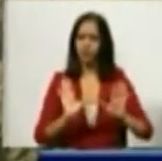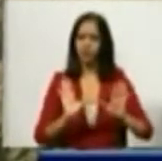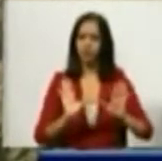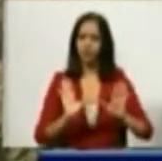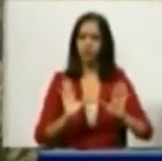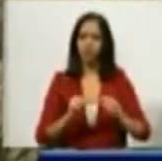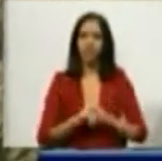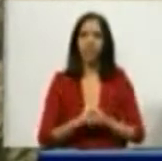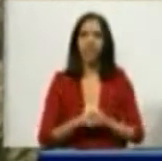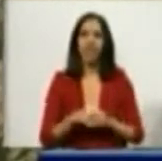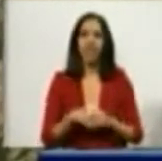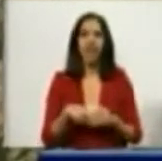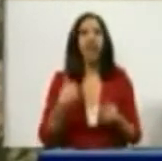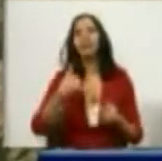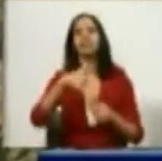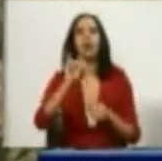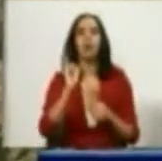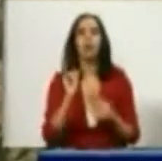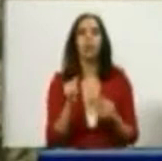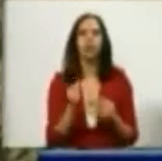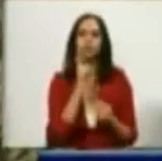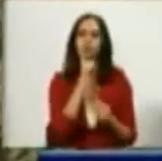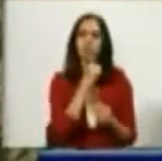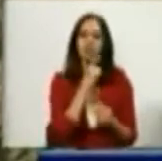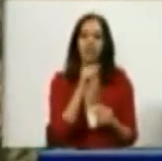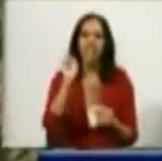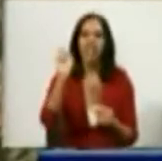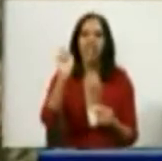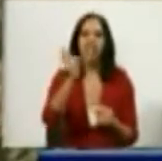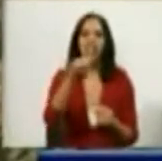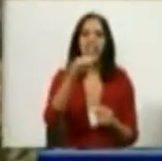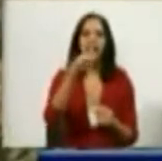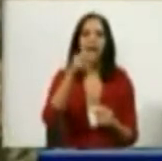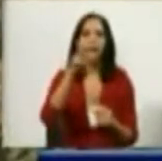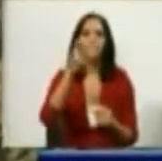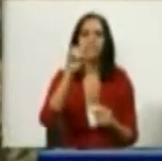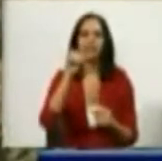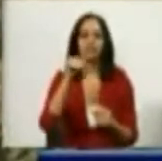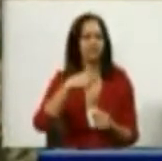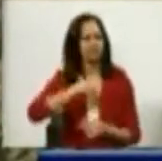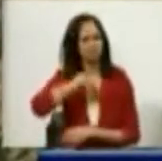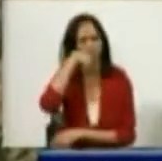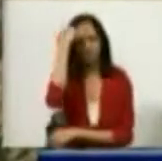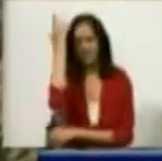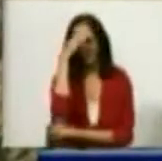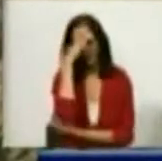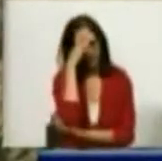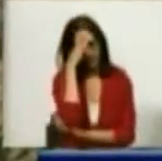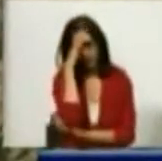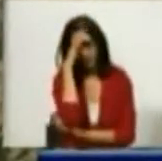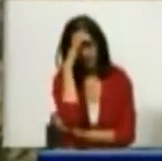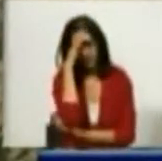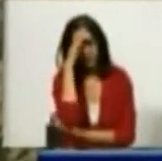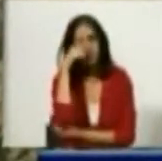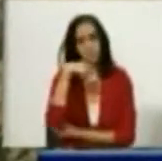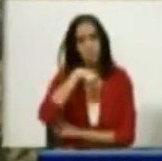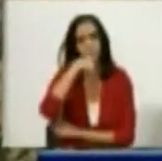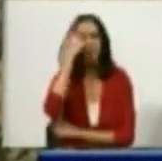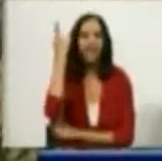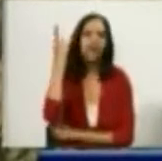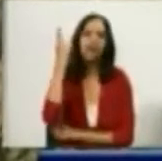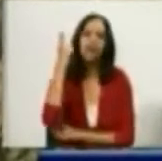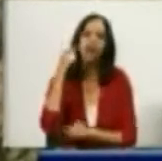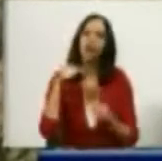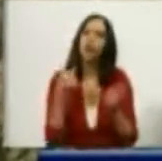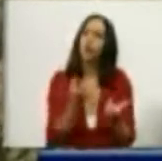es que allá hubo el cómo se llama esto el g20 Qué pena Dios mío Qué